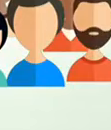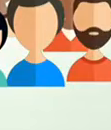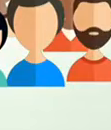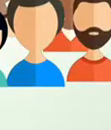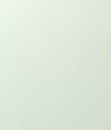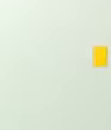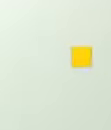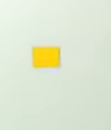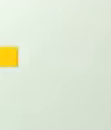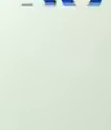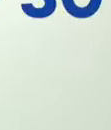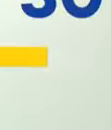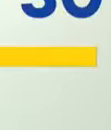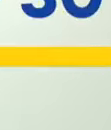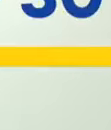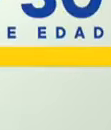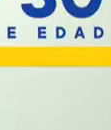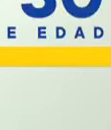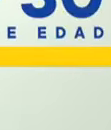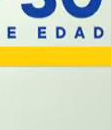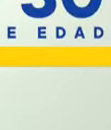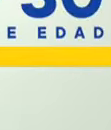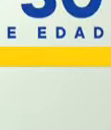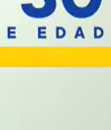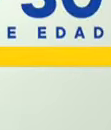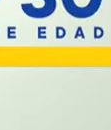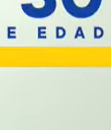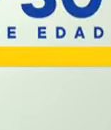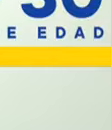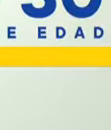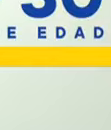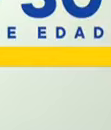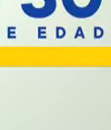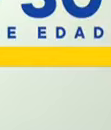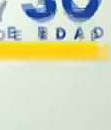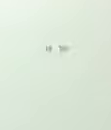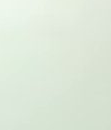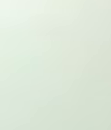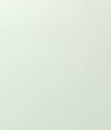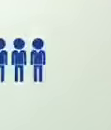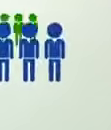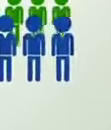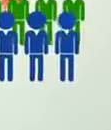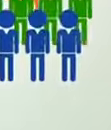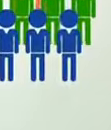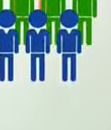6.928.324 son jóvenes entre 18 y 30 años de edad, lo que corresponde al